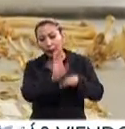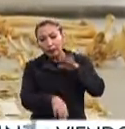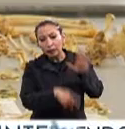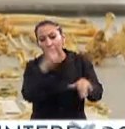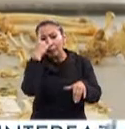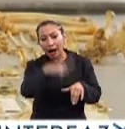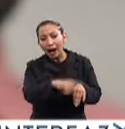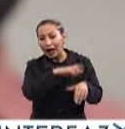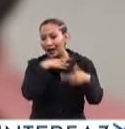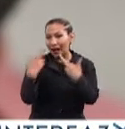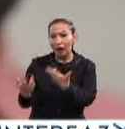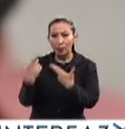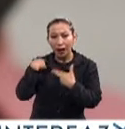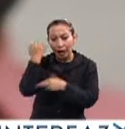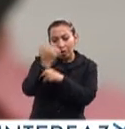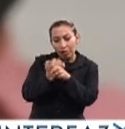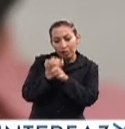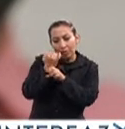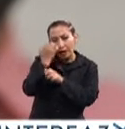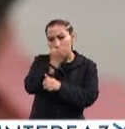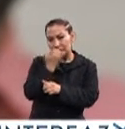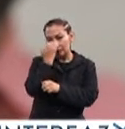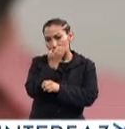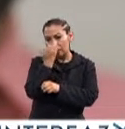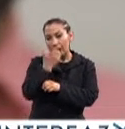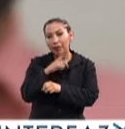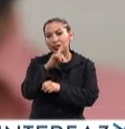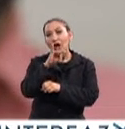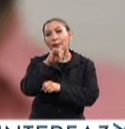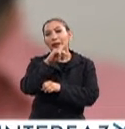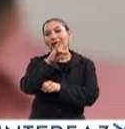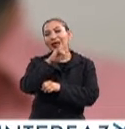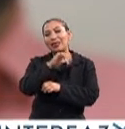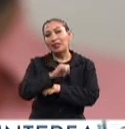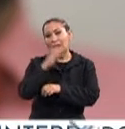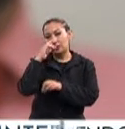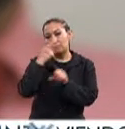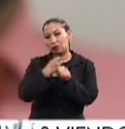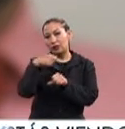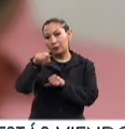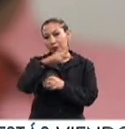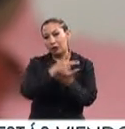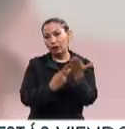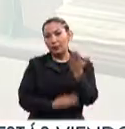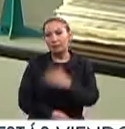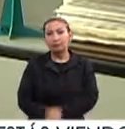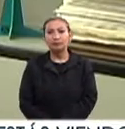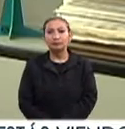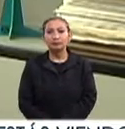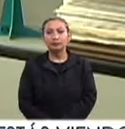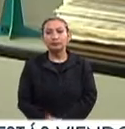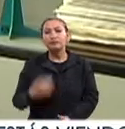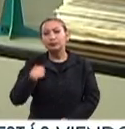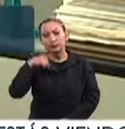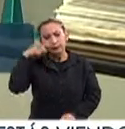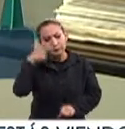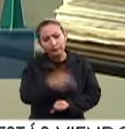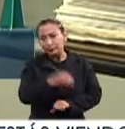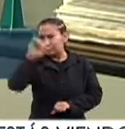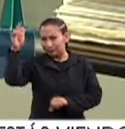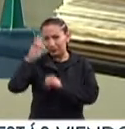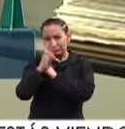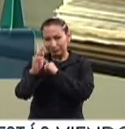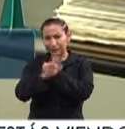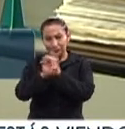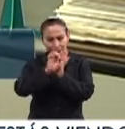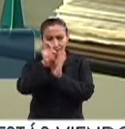con fines académicos, explica el doctor Diego Pineda Martínez, responsable del programa. Nos dimos cuenta que en otros países,